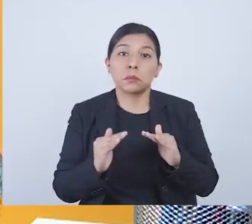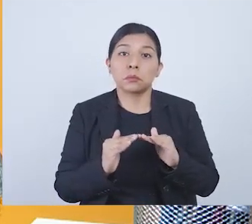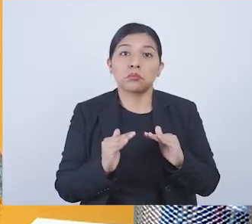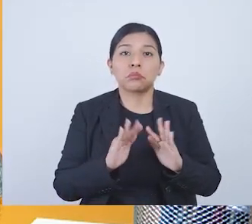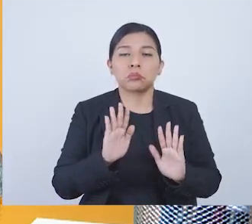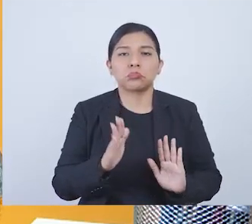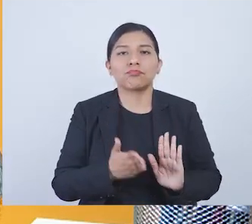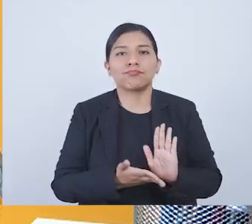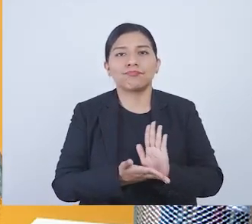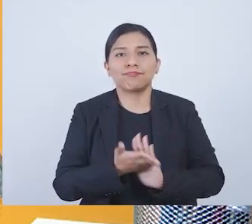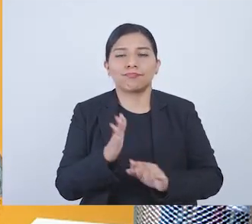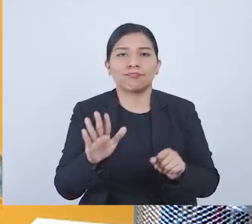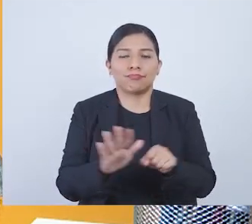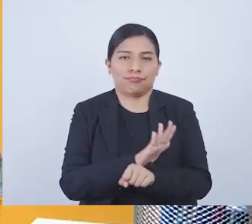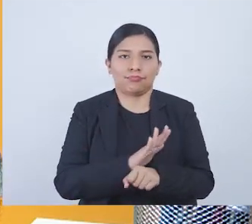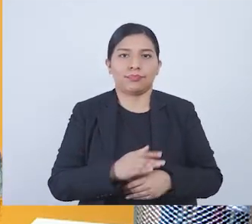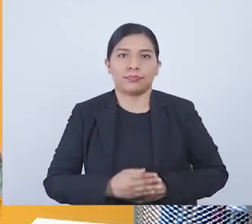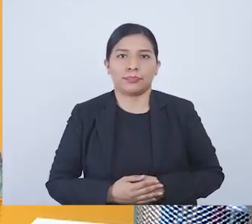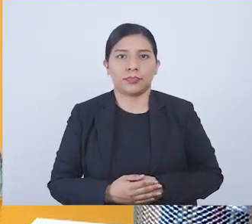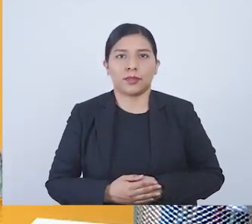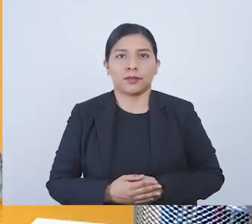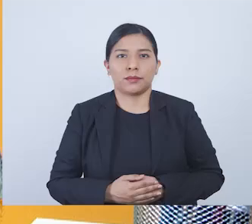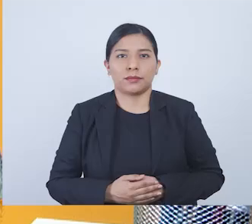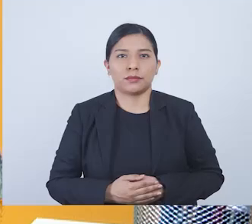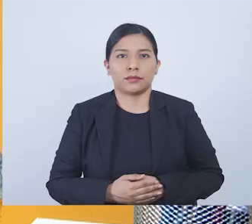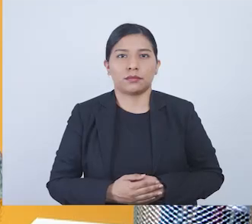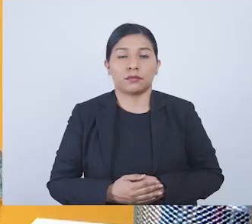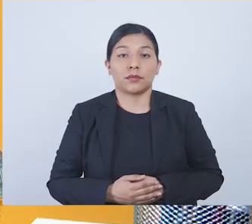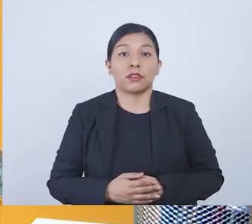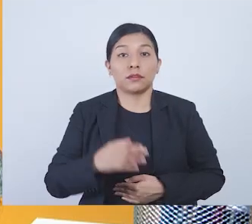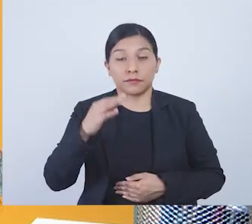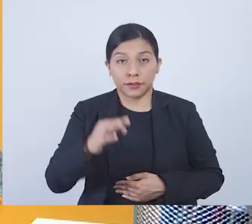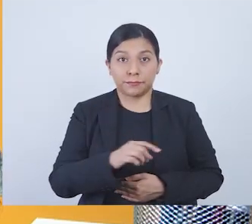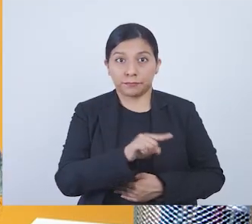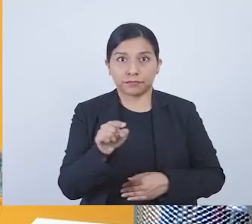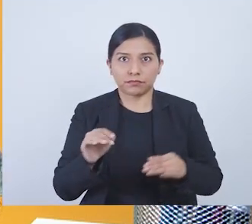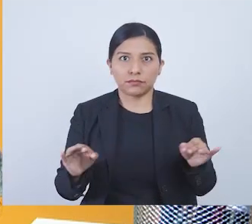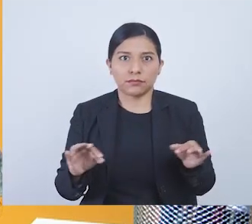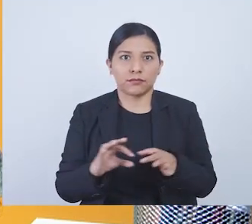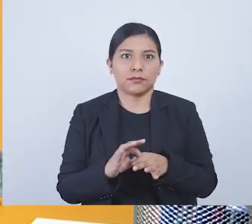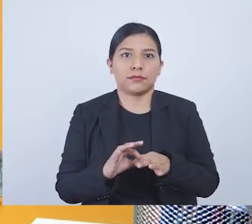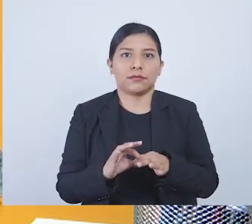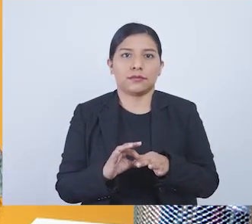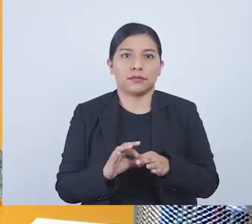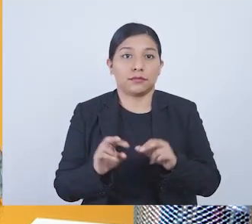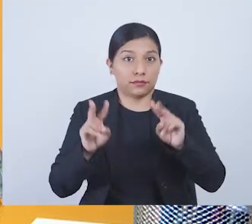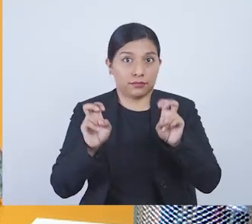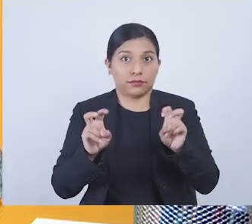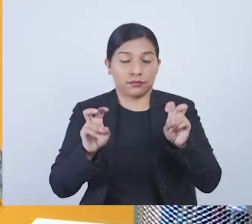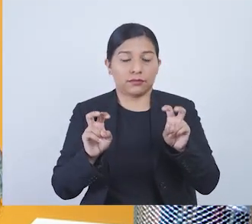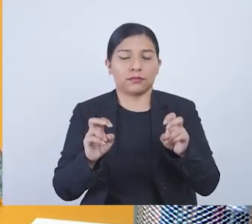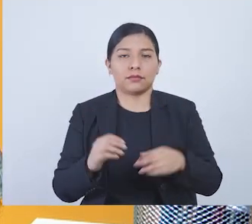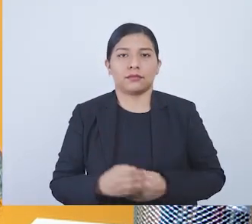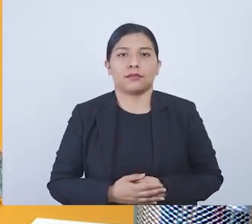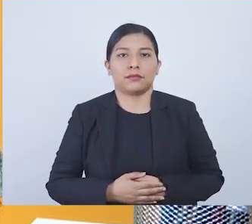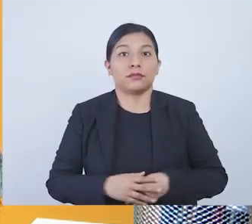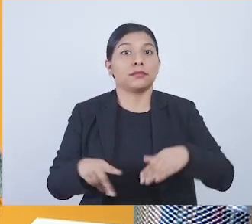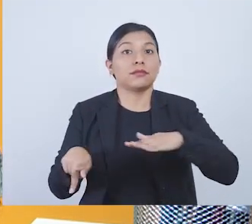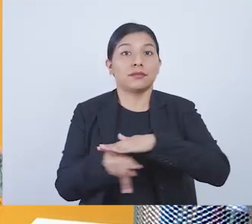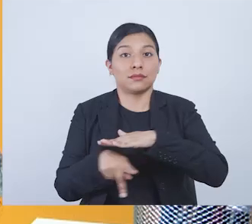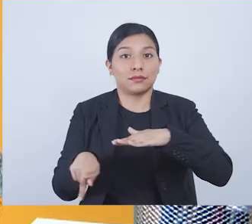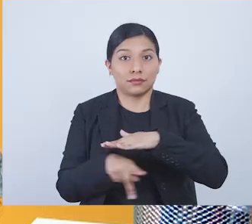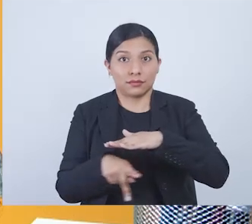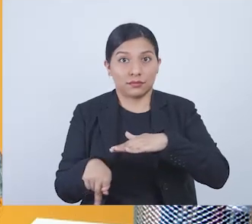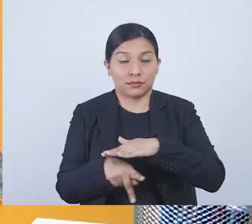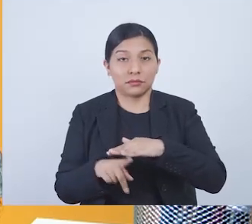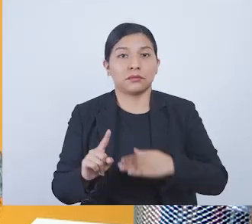de desarrollo físico. Nada mejor que engarzar la segunda sección de parvularia con